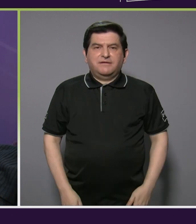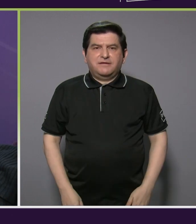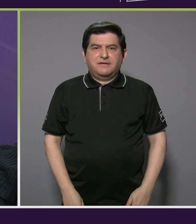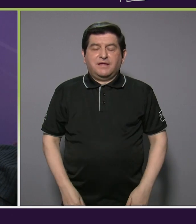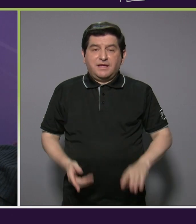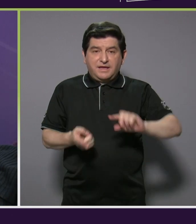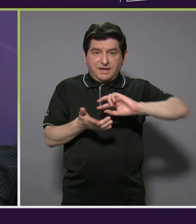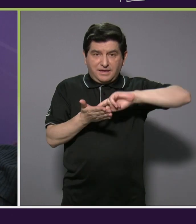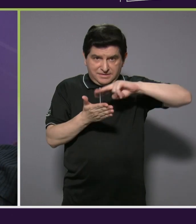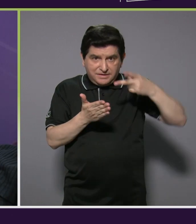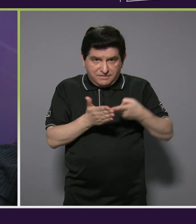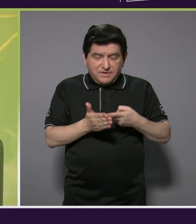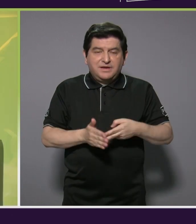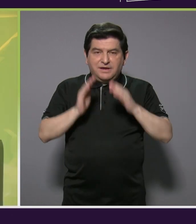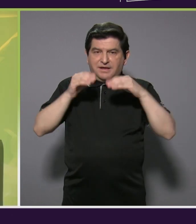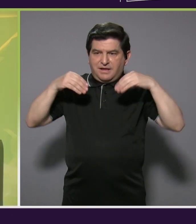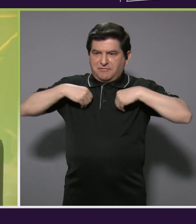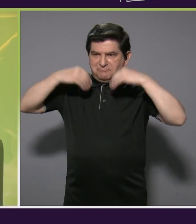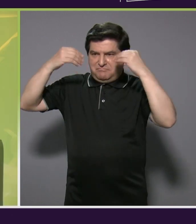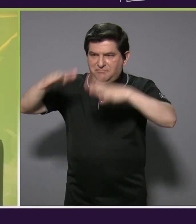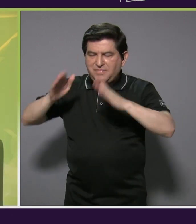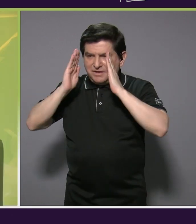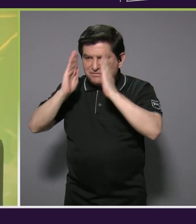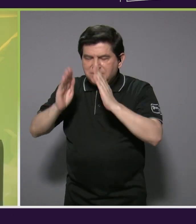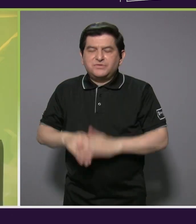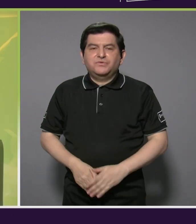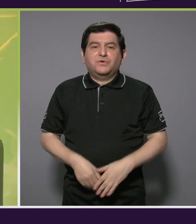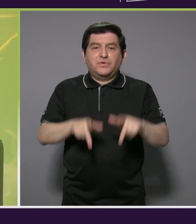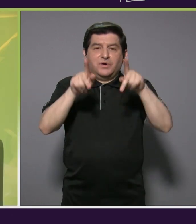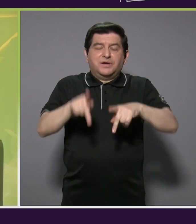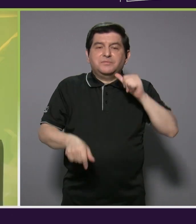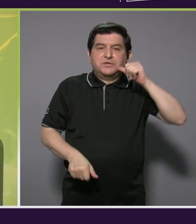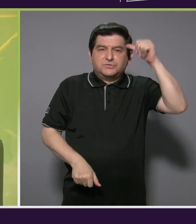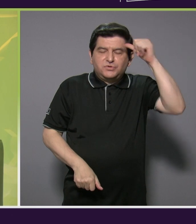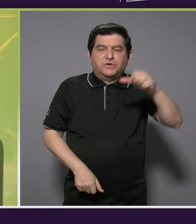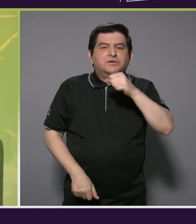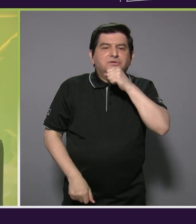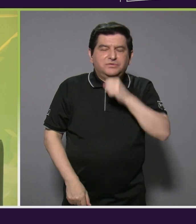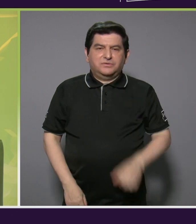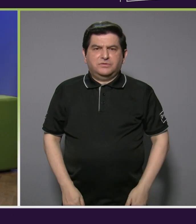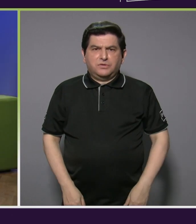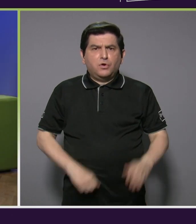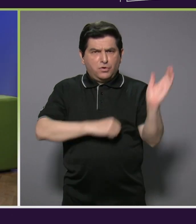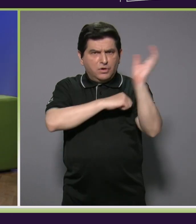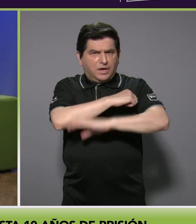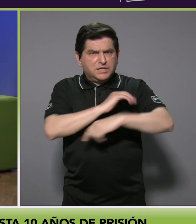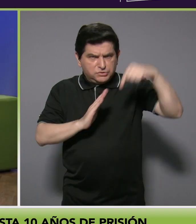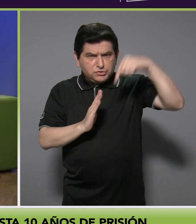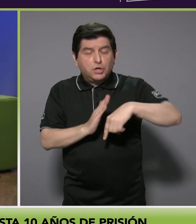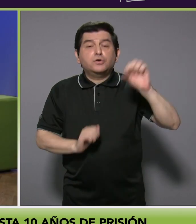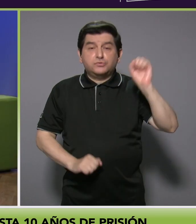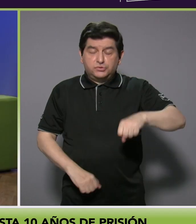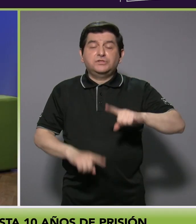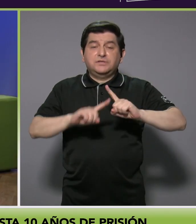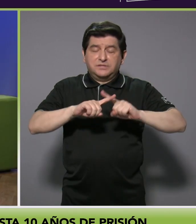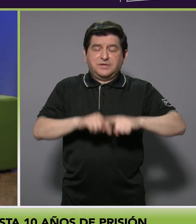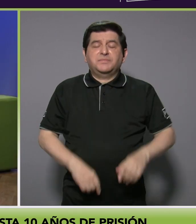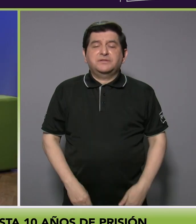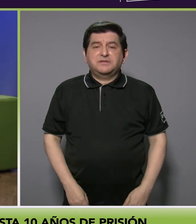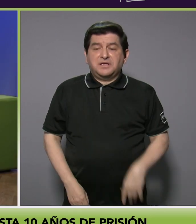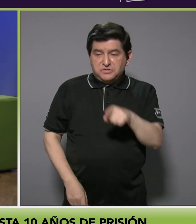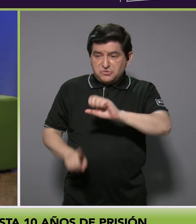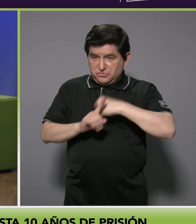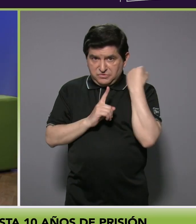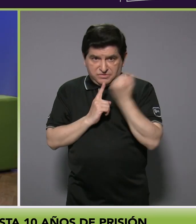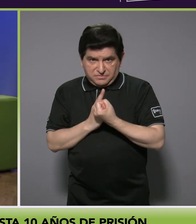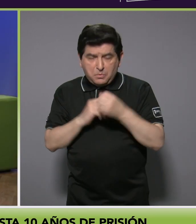persona adulta mayor. Y que tiene una pena importante también. Claro que sí, dependiendo de las consecuencias que traiga ese abandono hacia la persona,